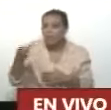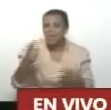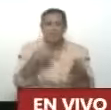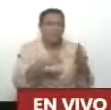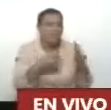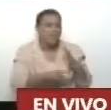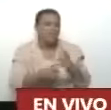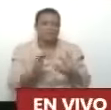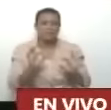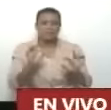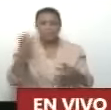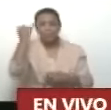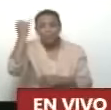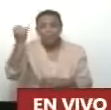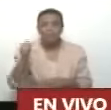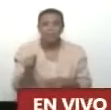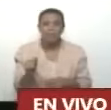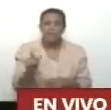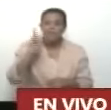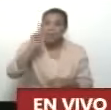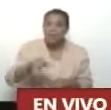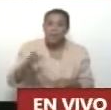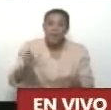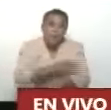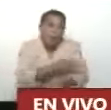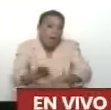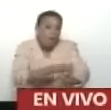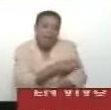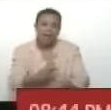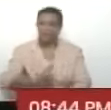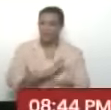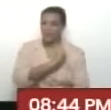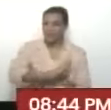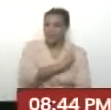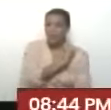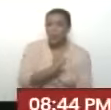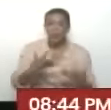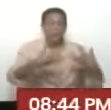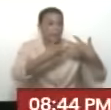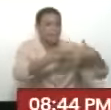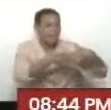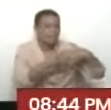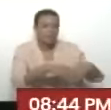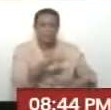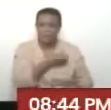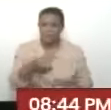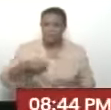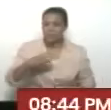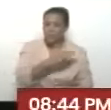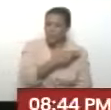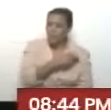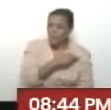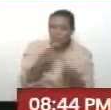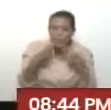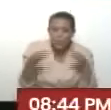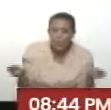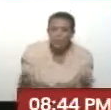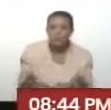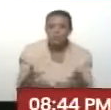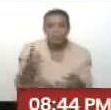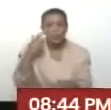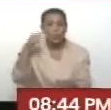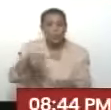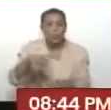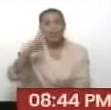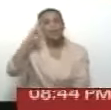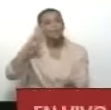los artistas, deportistas que se sumaron a esta campaña, a las religiones, a los empresarios, a todos y cada uno de los que se sumaron, pero que